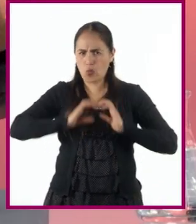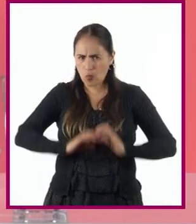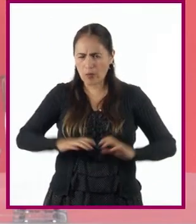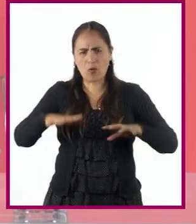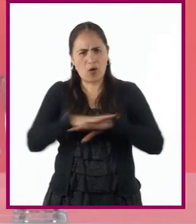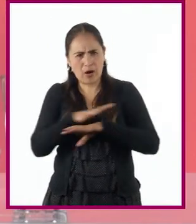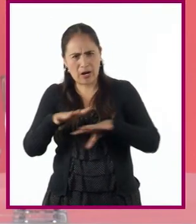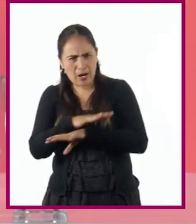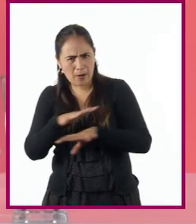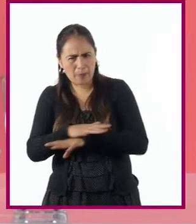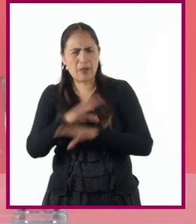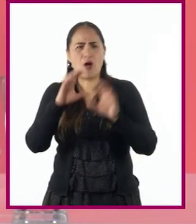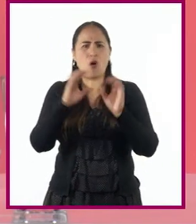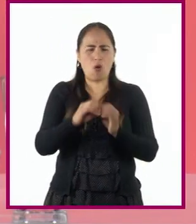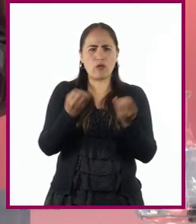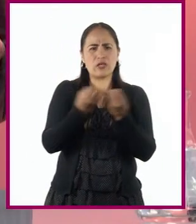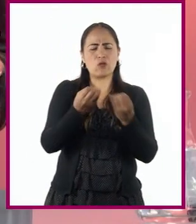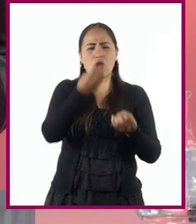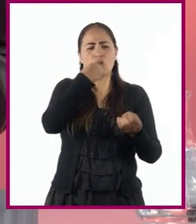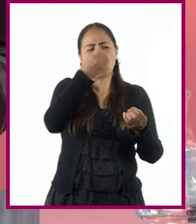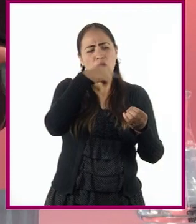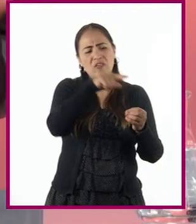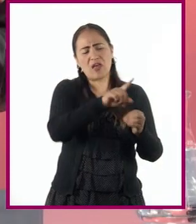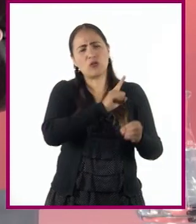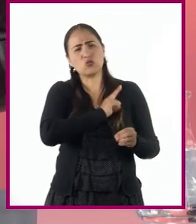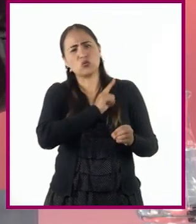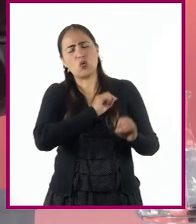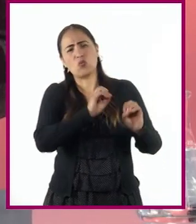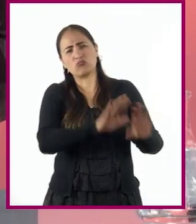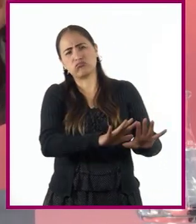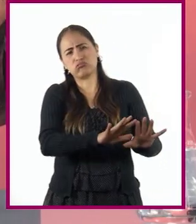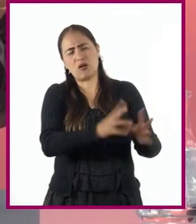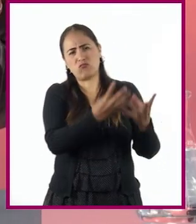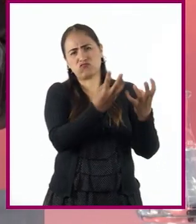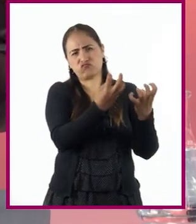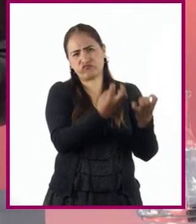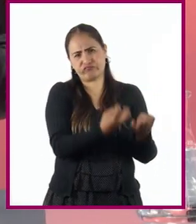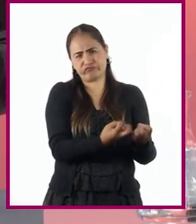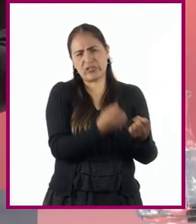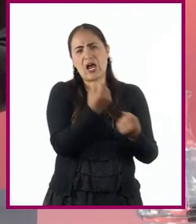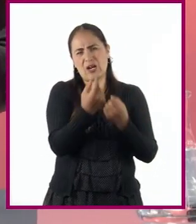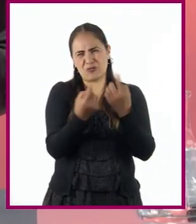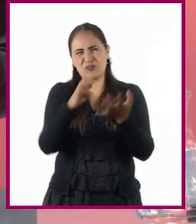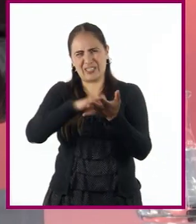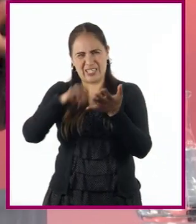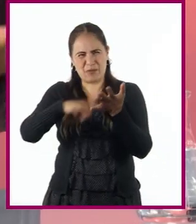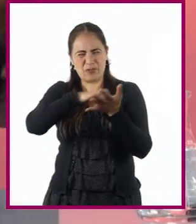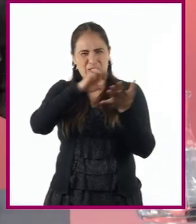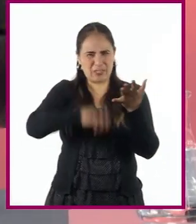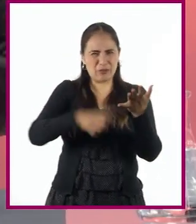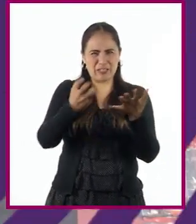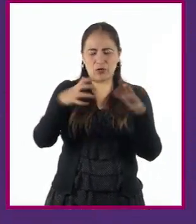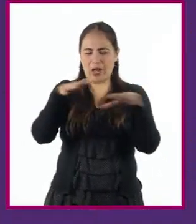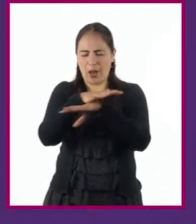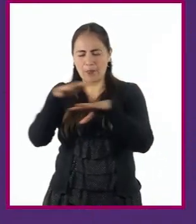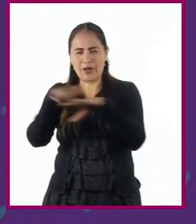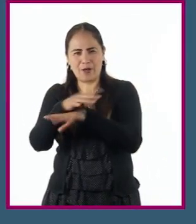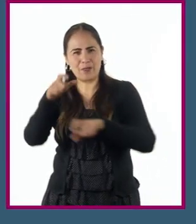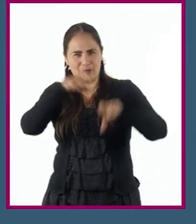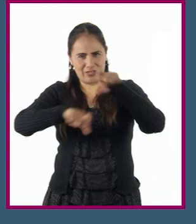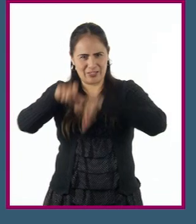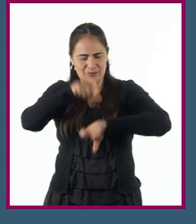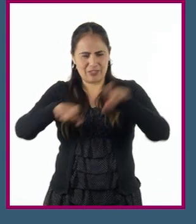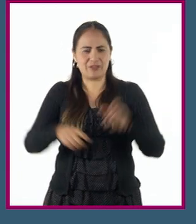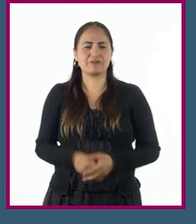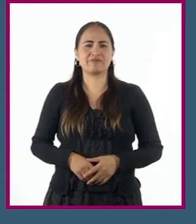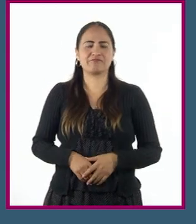los alimentos que al estar a la intemperie se descomponen, por mencionar solo algunos, son ejemplos de cambios químicos. La